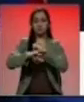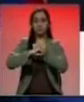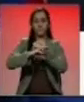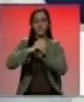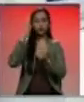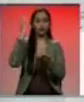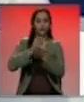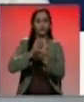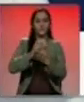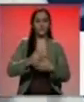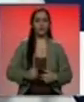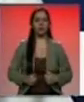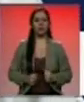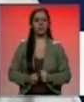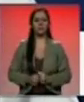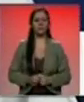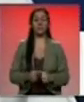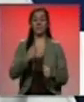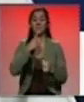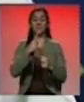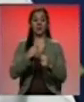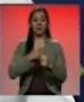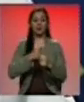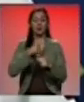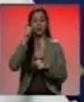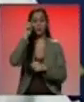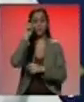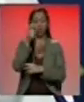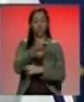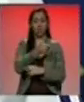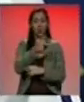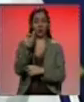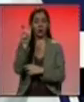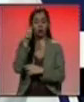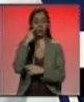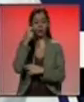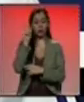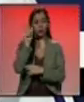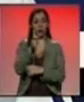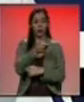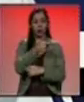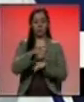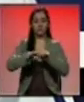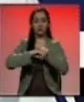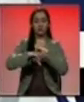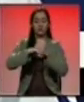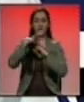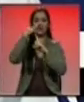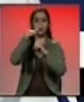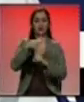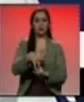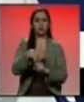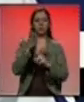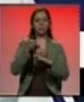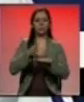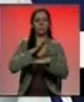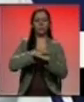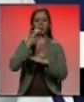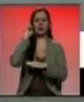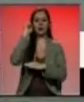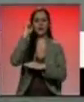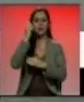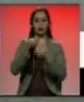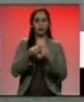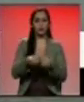de campaña. Dice que el sistema de monitoreo ha visto que es una cuña discriminatoria, atentatoria contra los